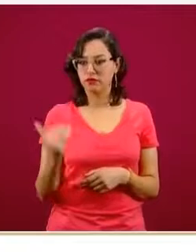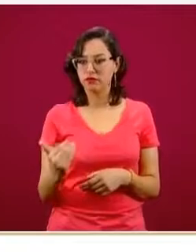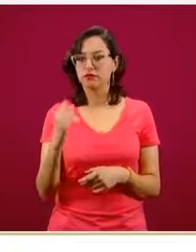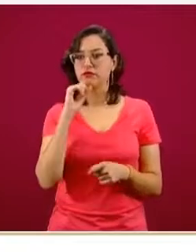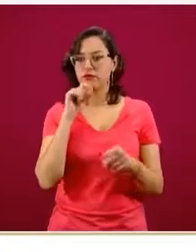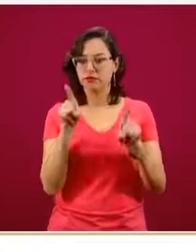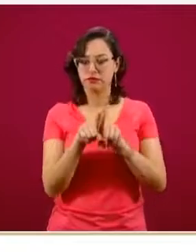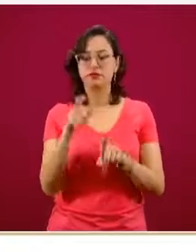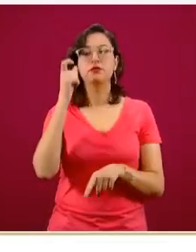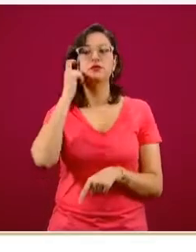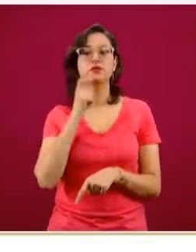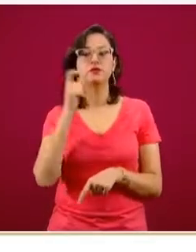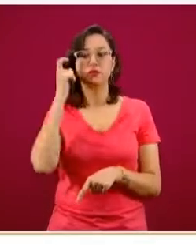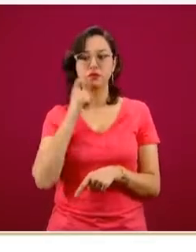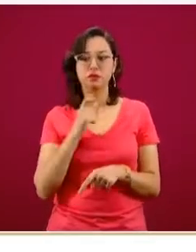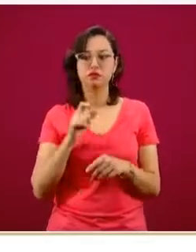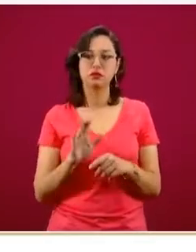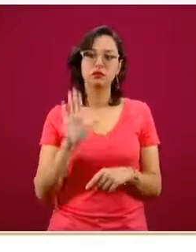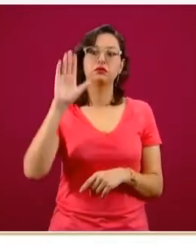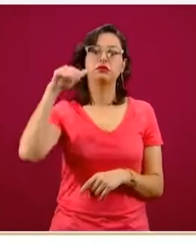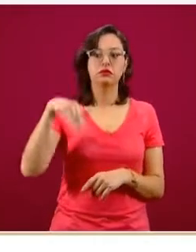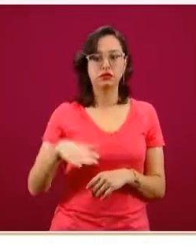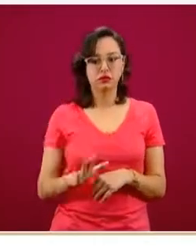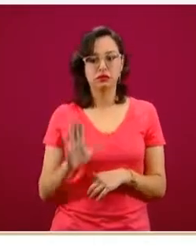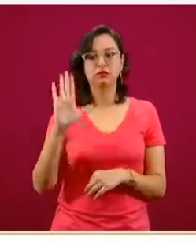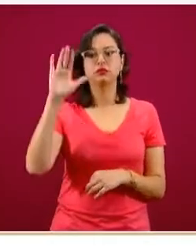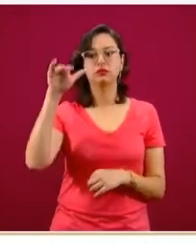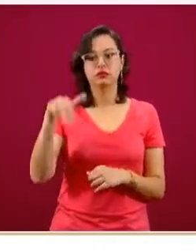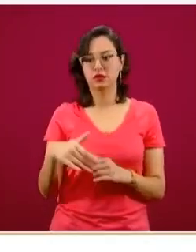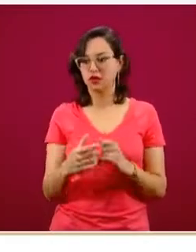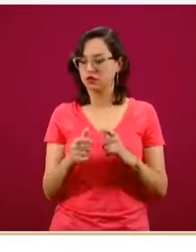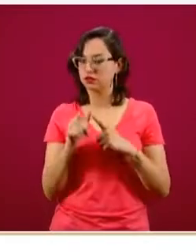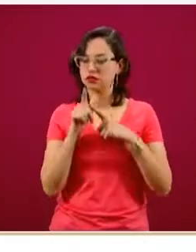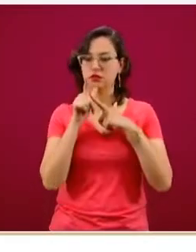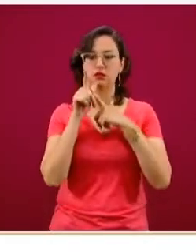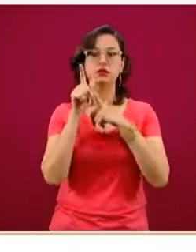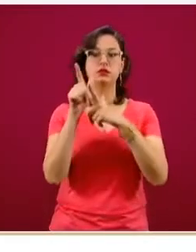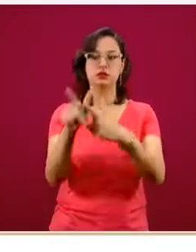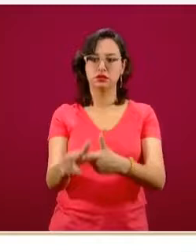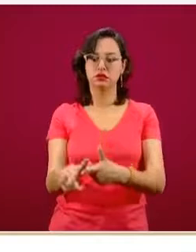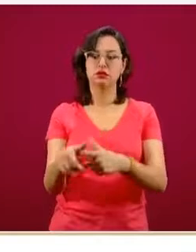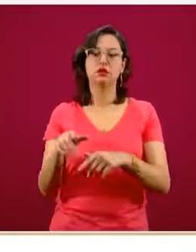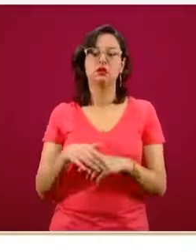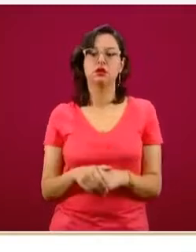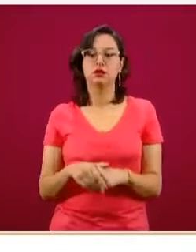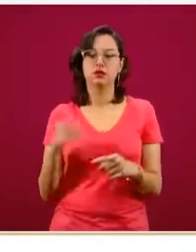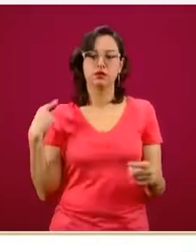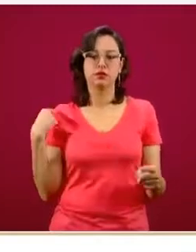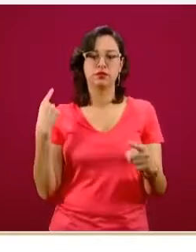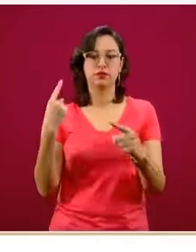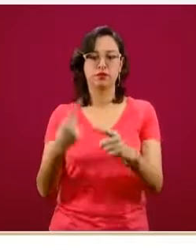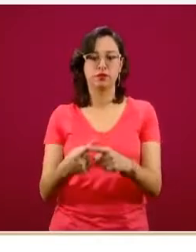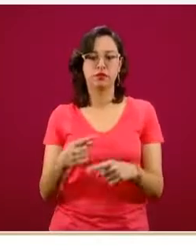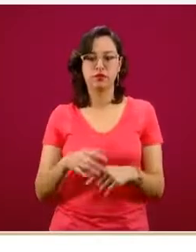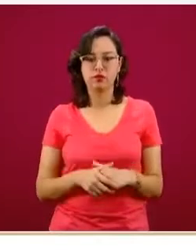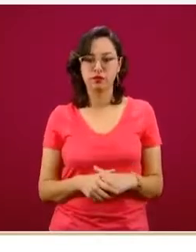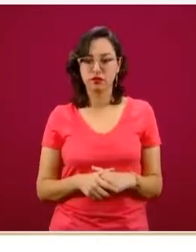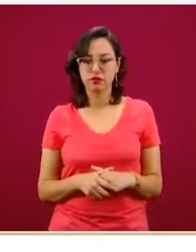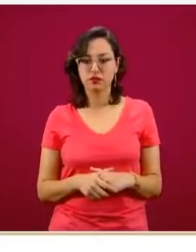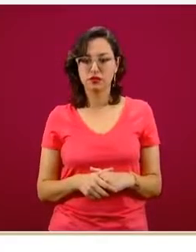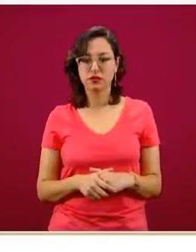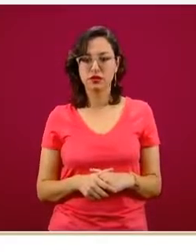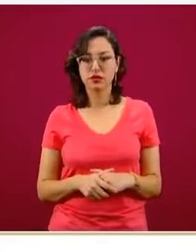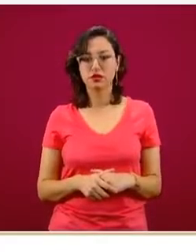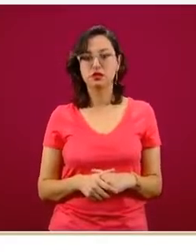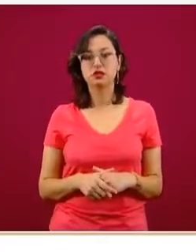que Guerrero, que también mantiene picos de altas y bajas a través de los usuarios de Twitter. El estado